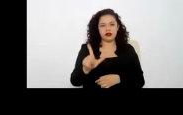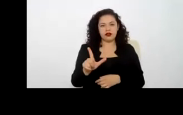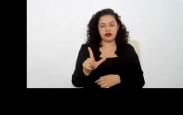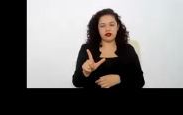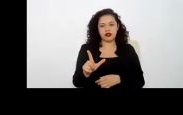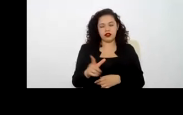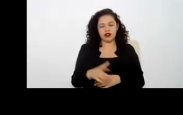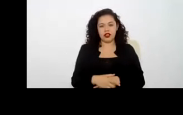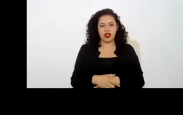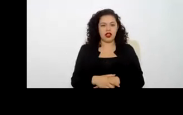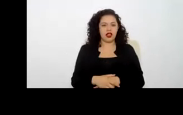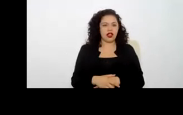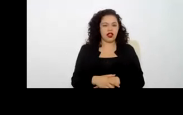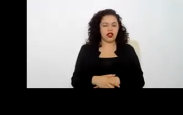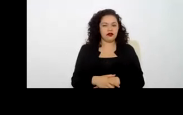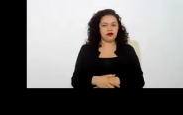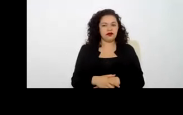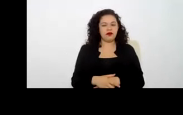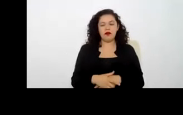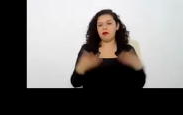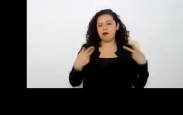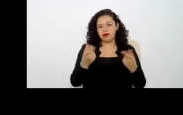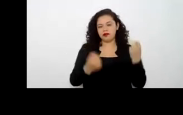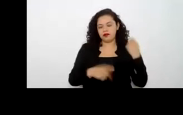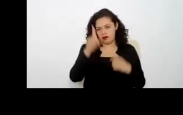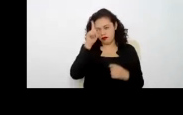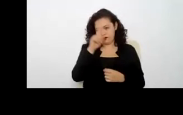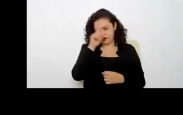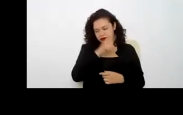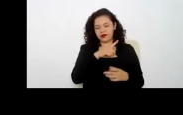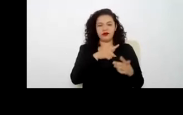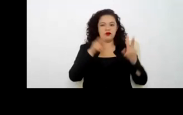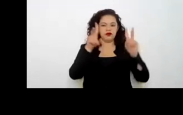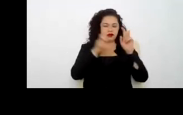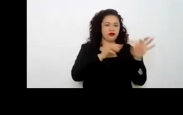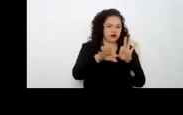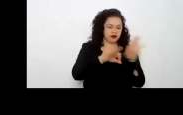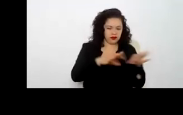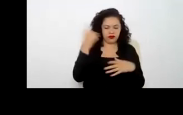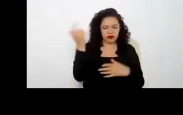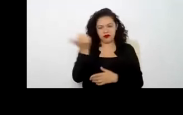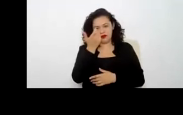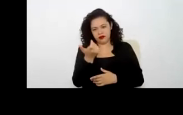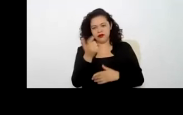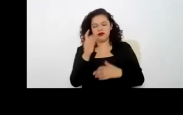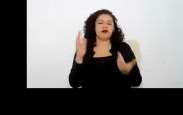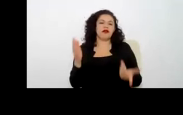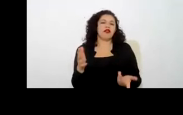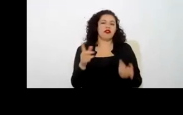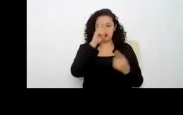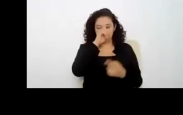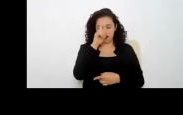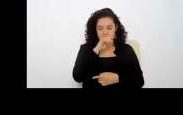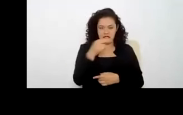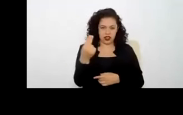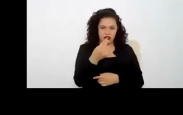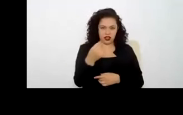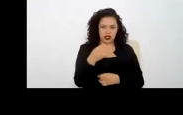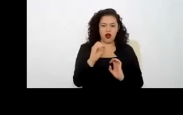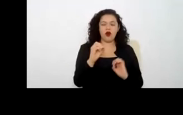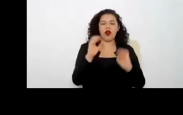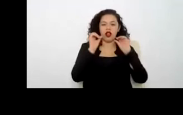de pues, tener alguna asesoría en temas laborales, financieros, a organizaciones que quieren